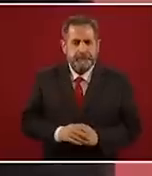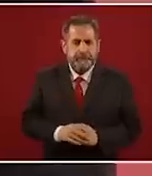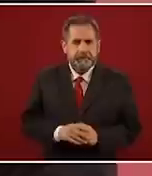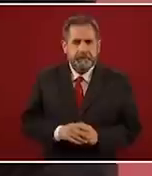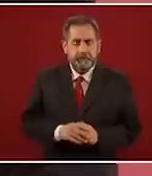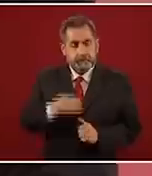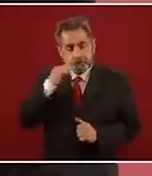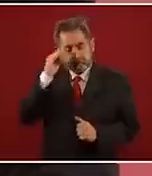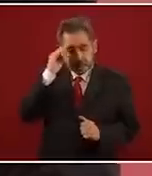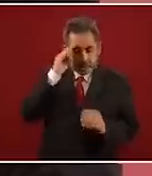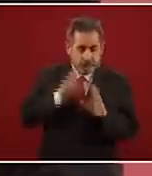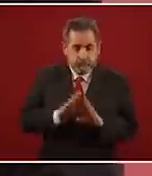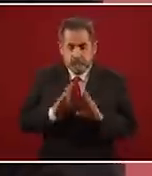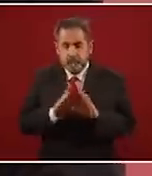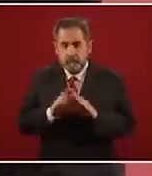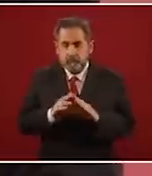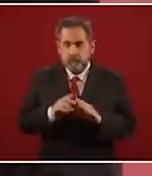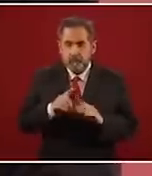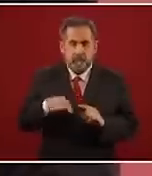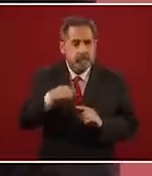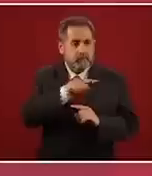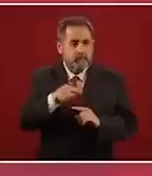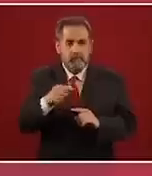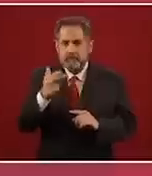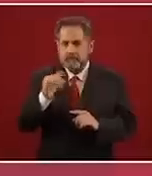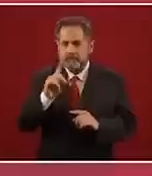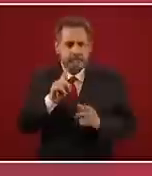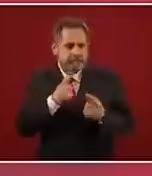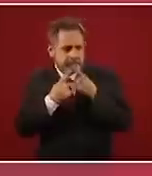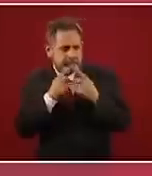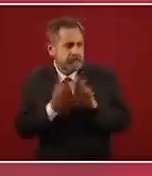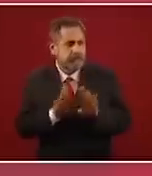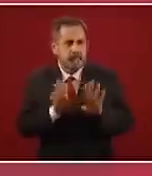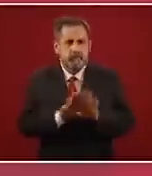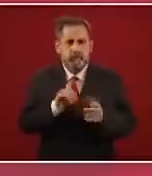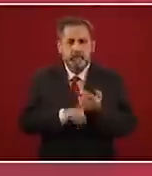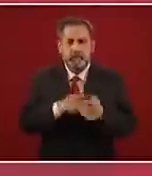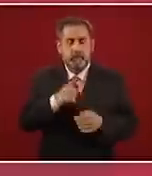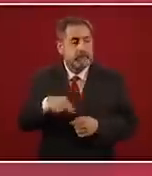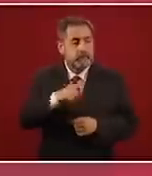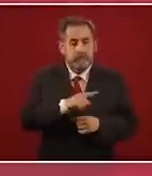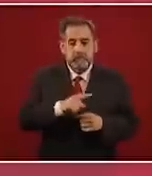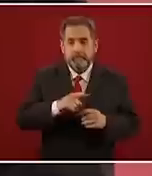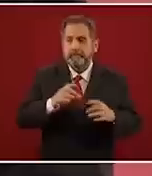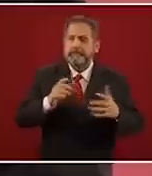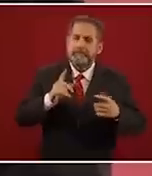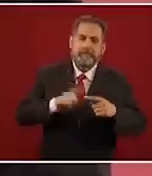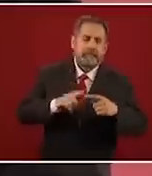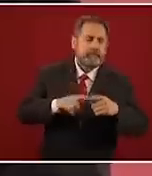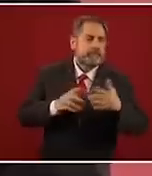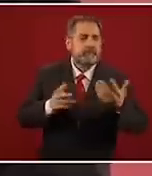se va a buscar un mecanismo en Hacienda para que de los aprovechamientos que tiene